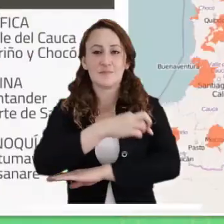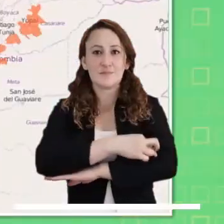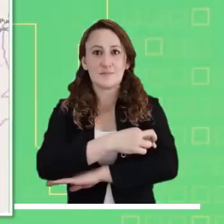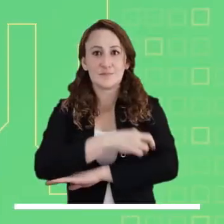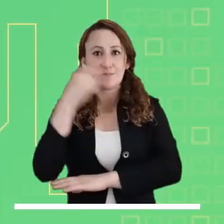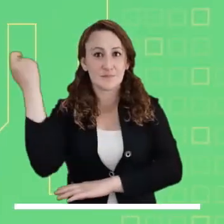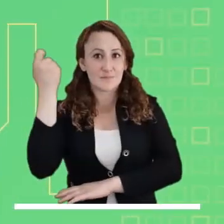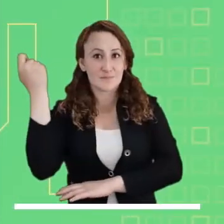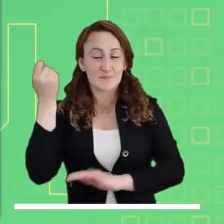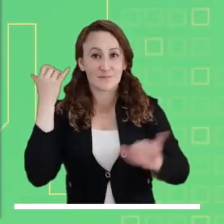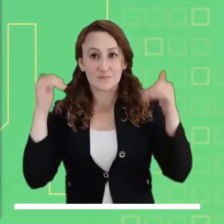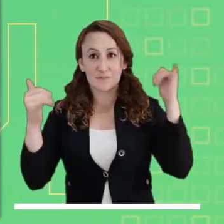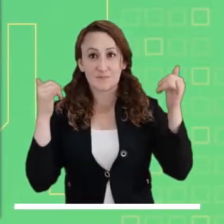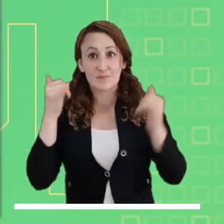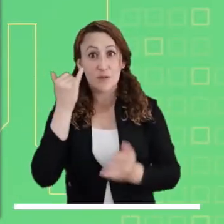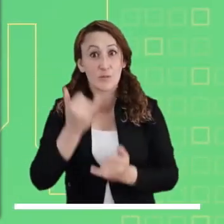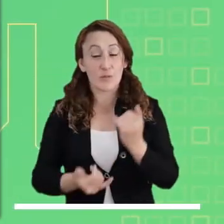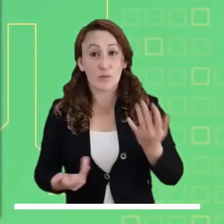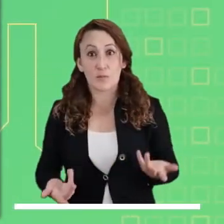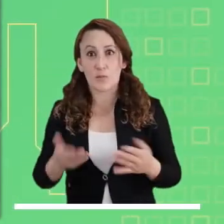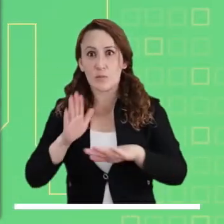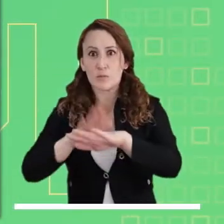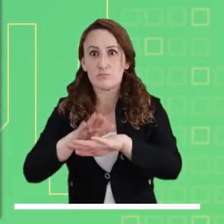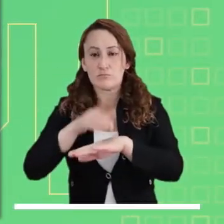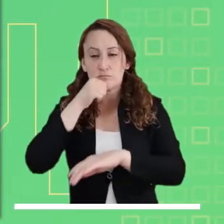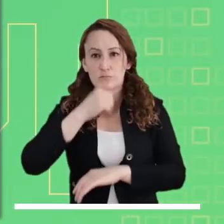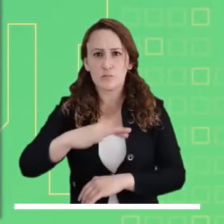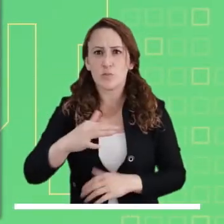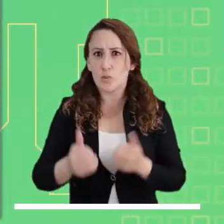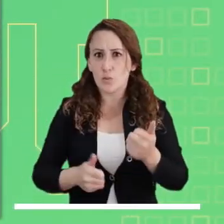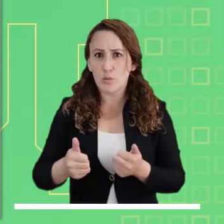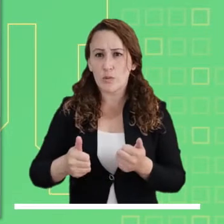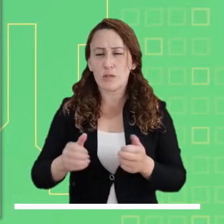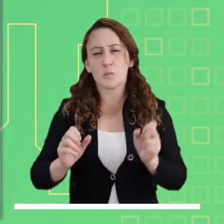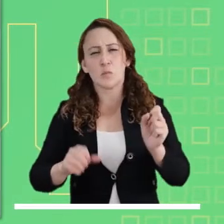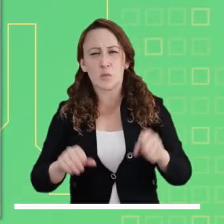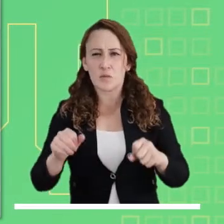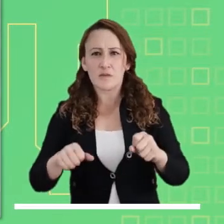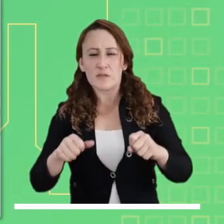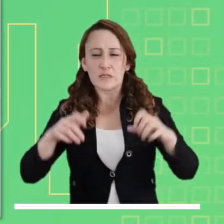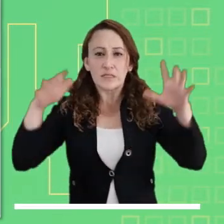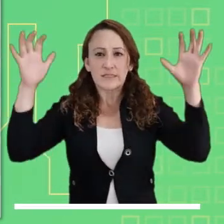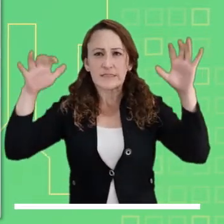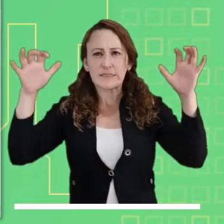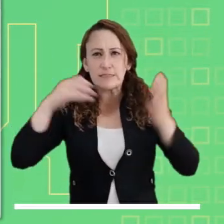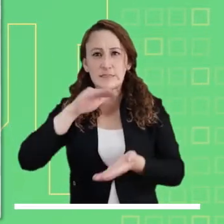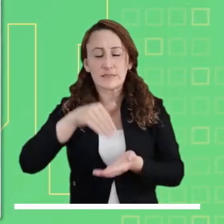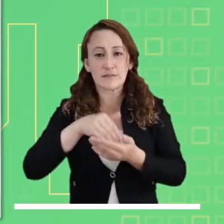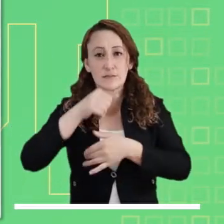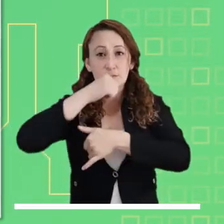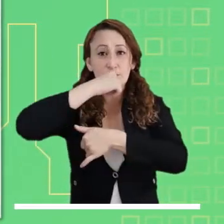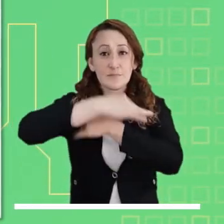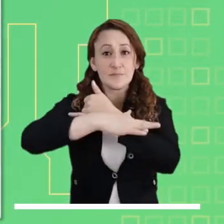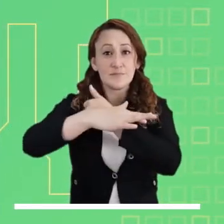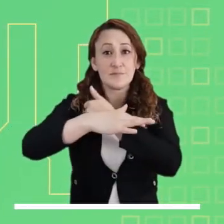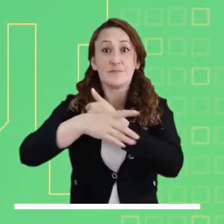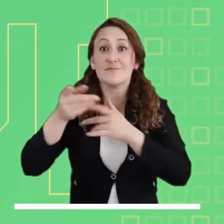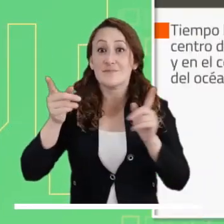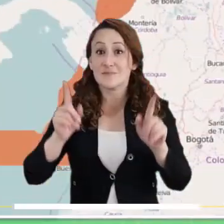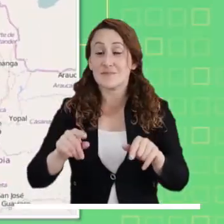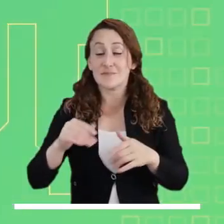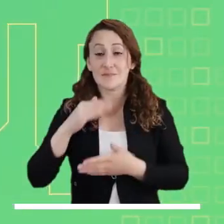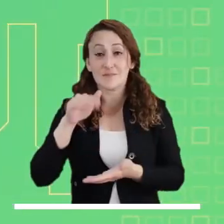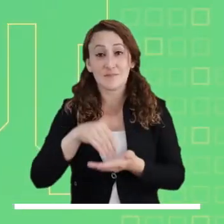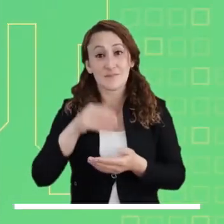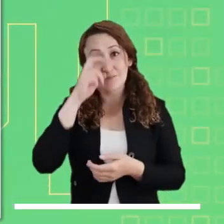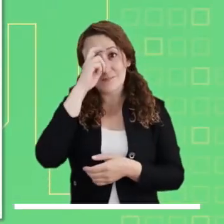de deslizamientos de tierra en zonas inestables de las regiones Pacífica y Andina, así como en los departamentos de Putumayo, Meta y Casanare.